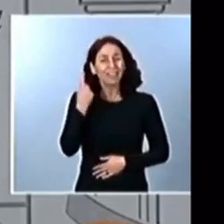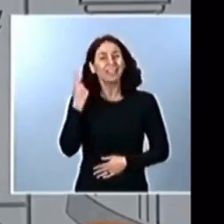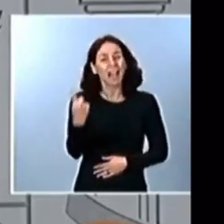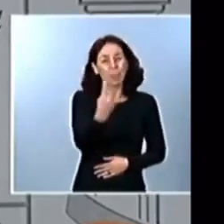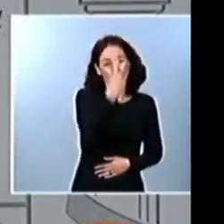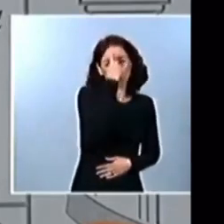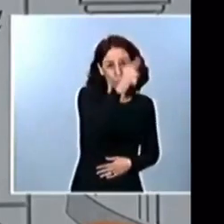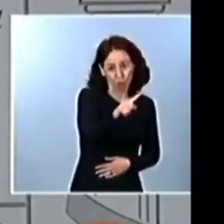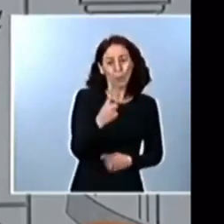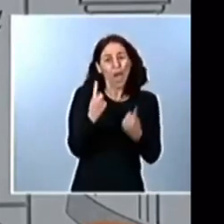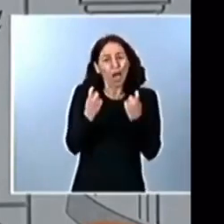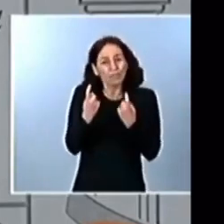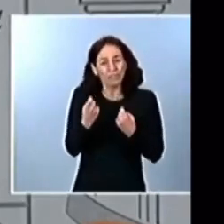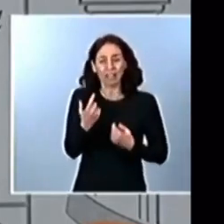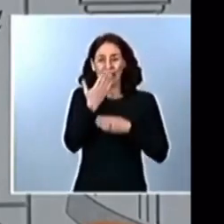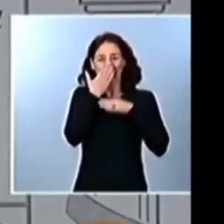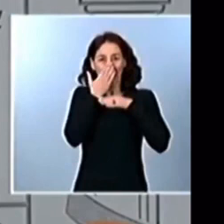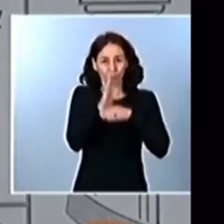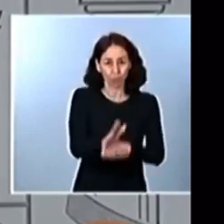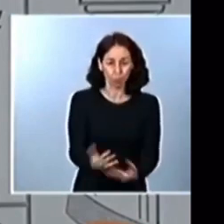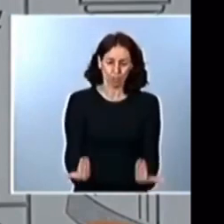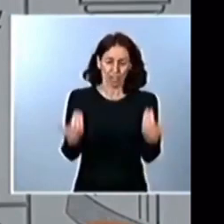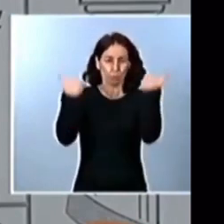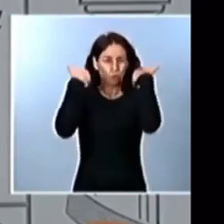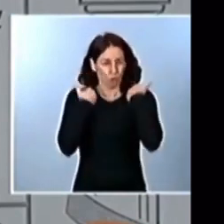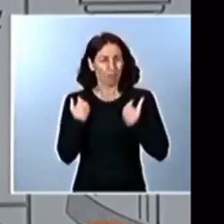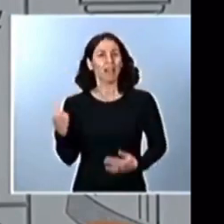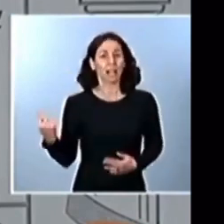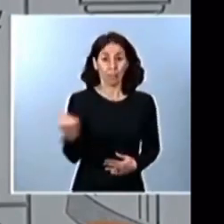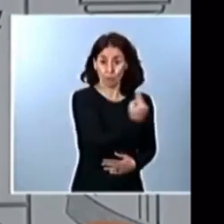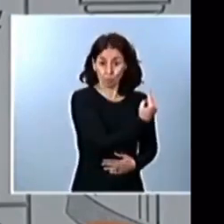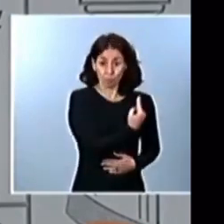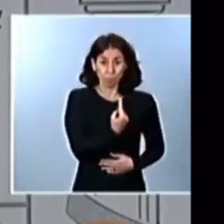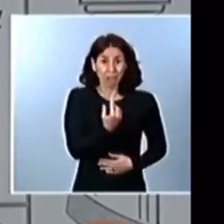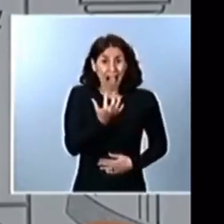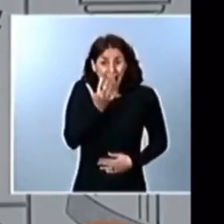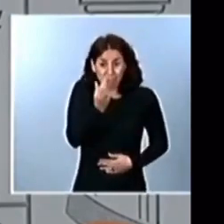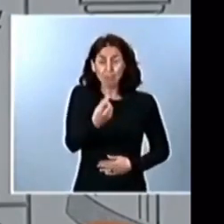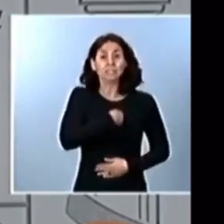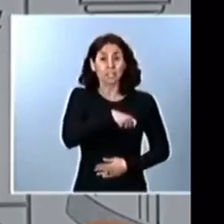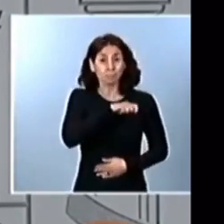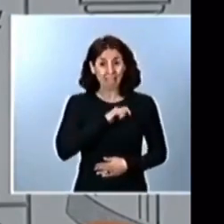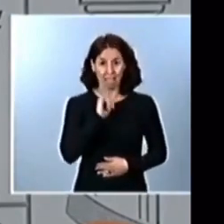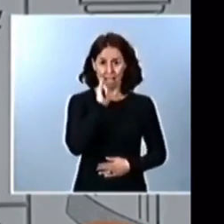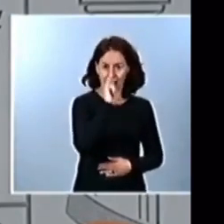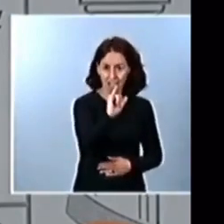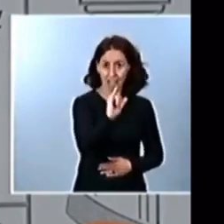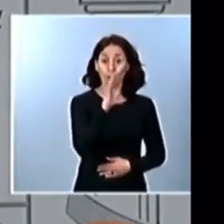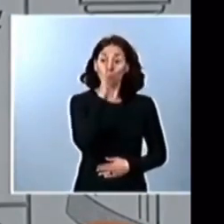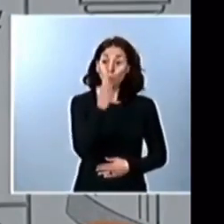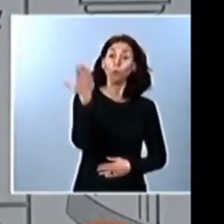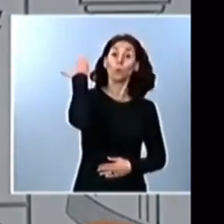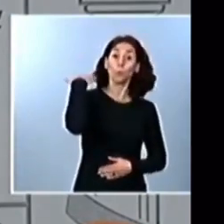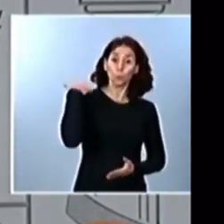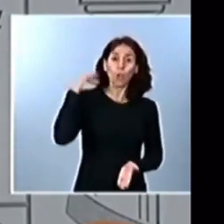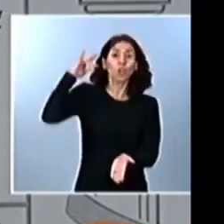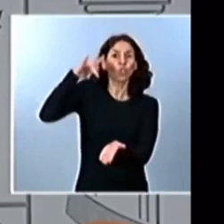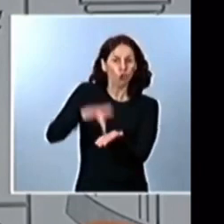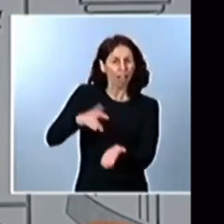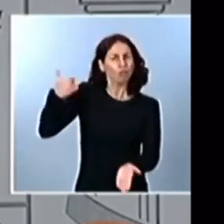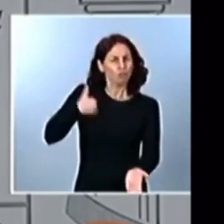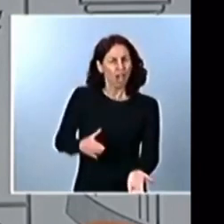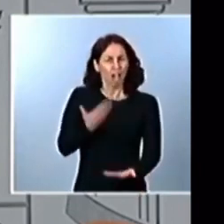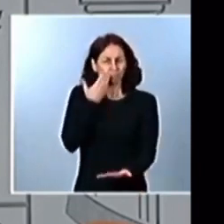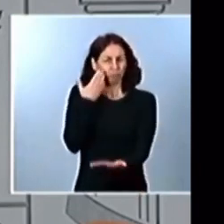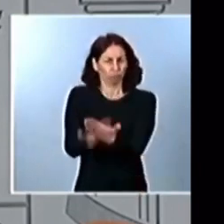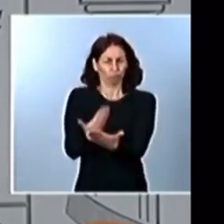victoria, que la tiene nuestro país. Lo ha demostrado en esta primera ola y lo va a volver a demostrar en esta segunda ola. Yo creo que el ejemplo